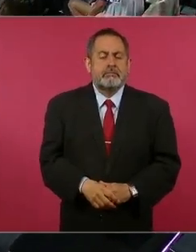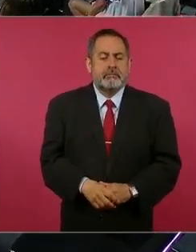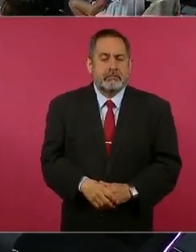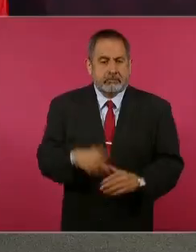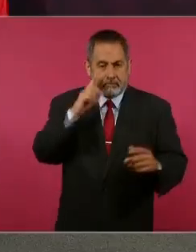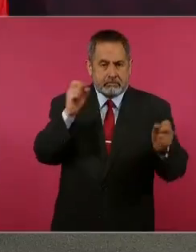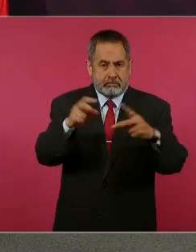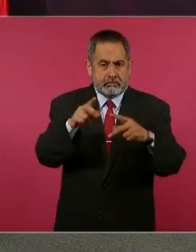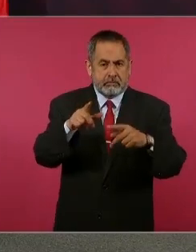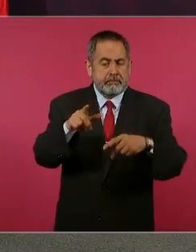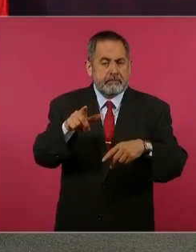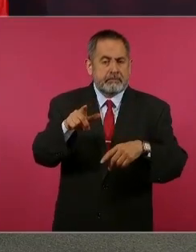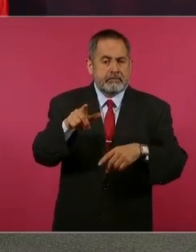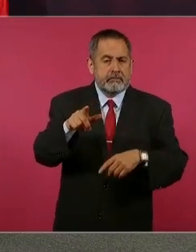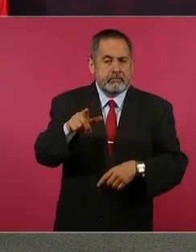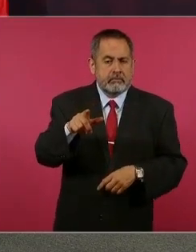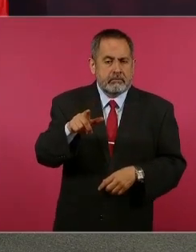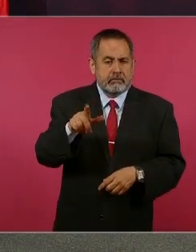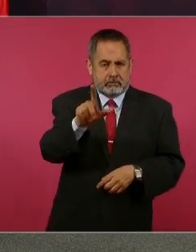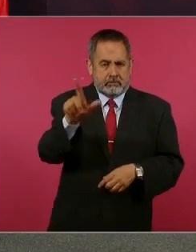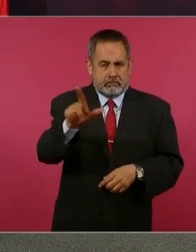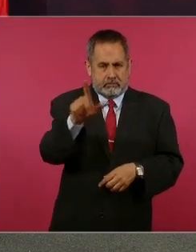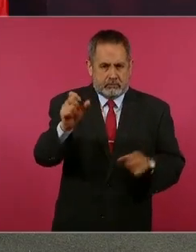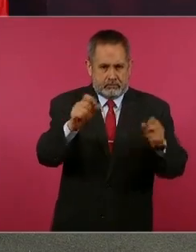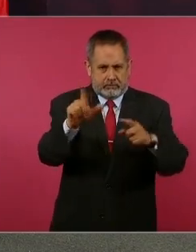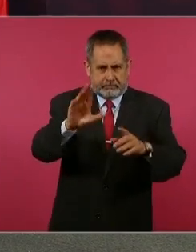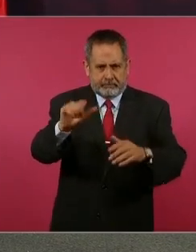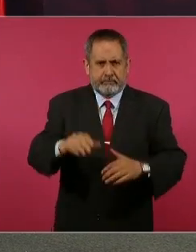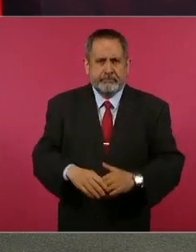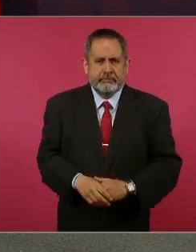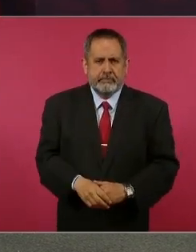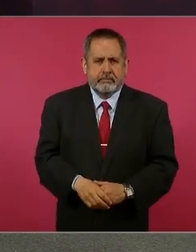Y nos vemos el lunes.